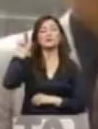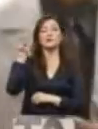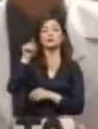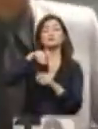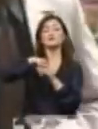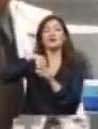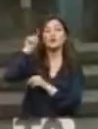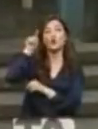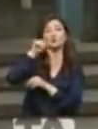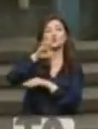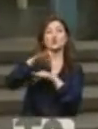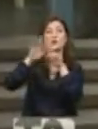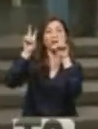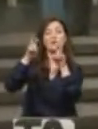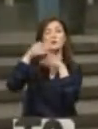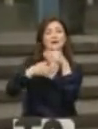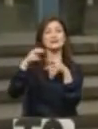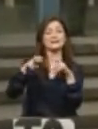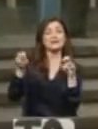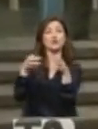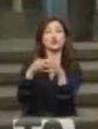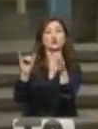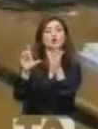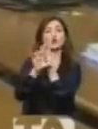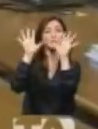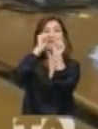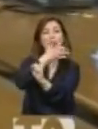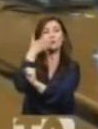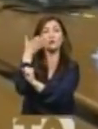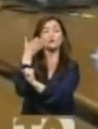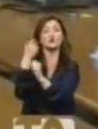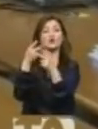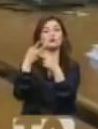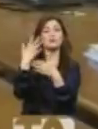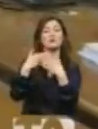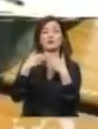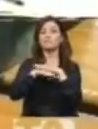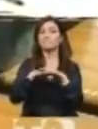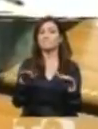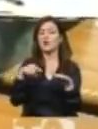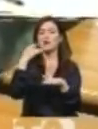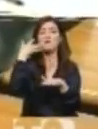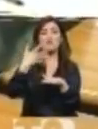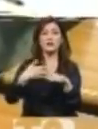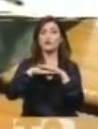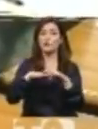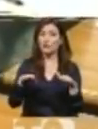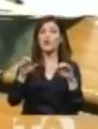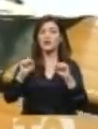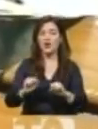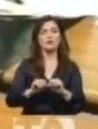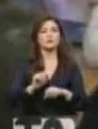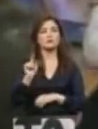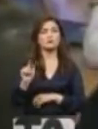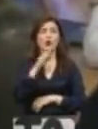del caso Balda se investigan los delitos de asociación ilícita y plagio. Ambos prescriben. Sin embargo, a la fecha, Correa ha comparecido de